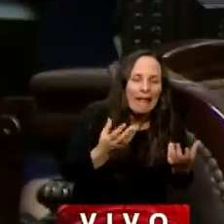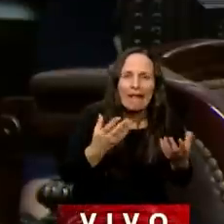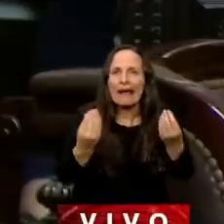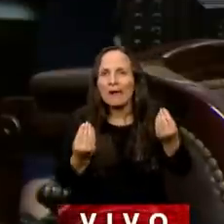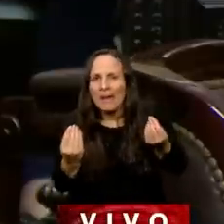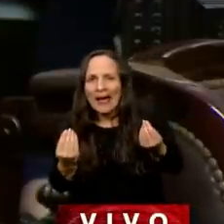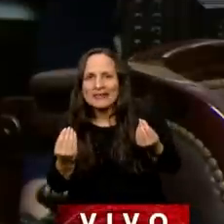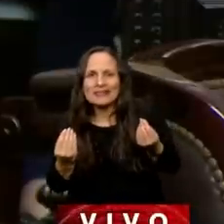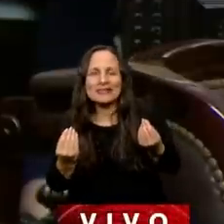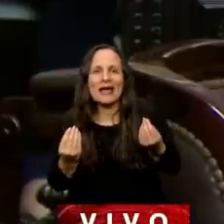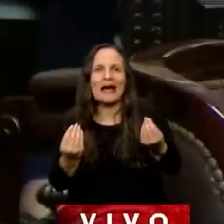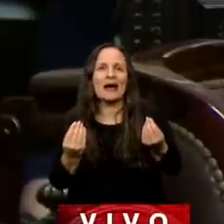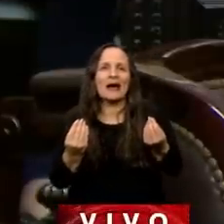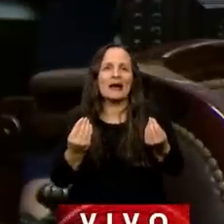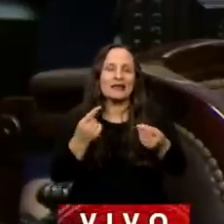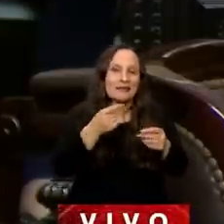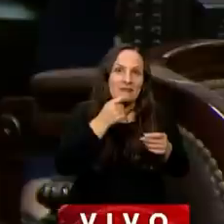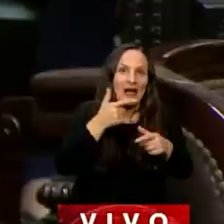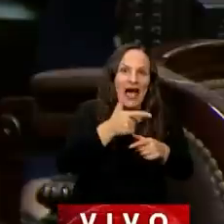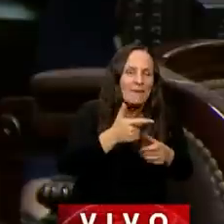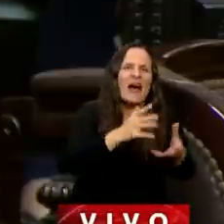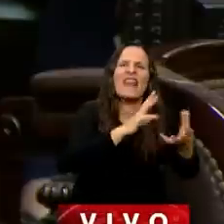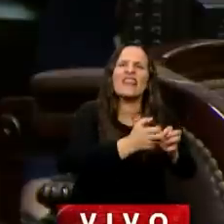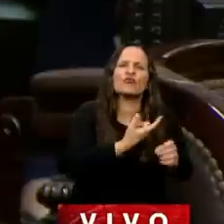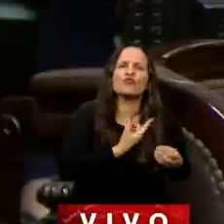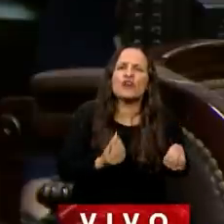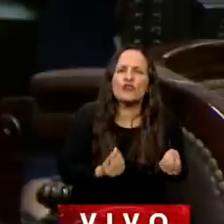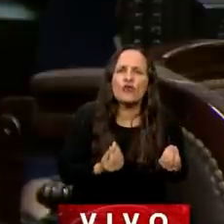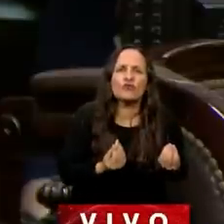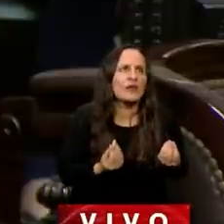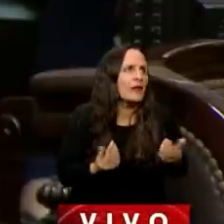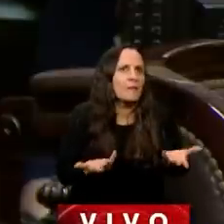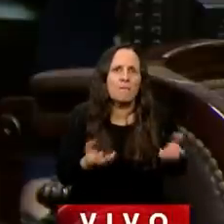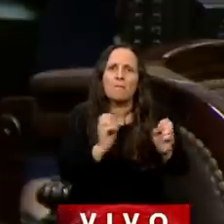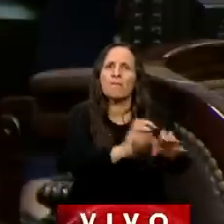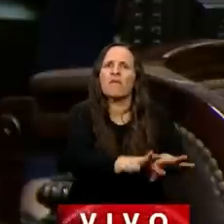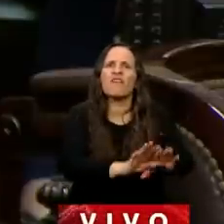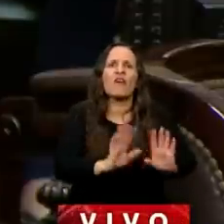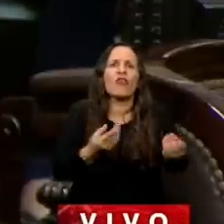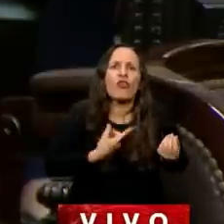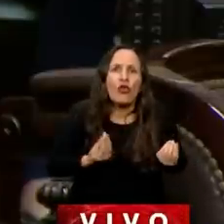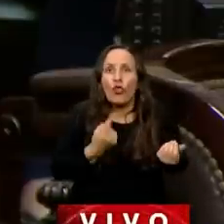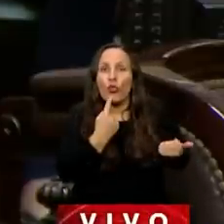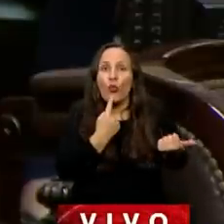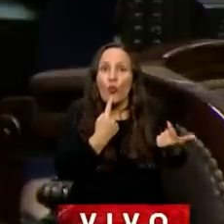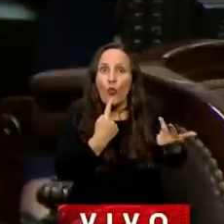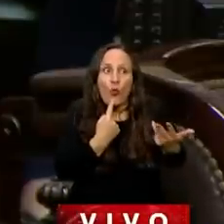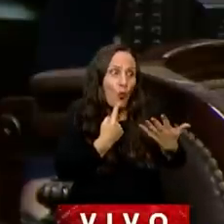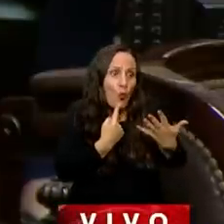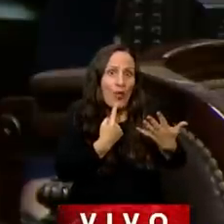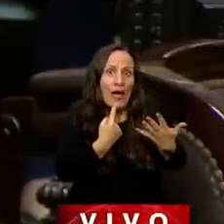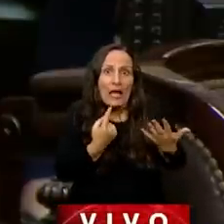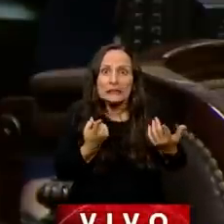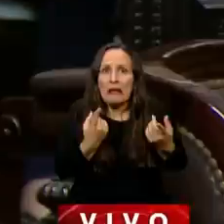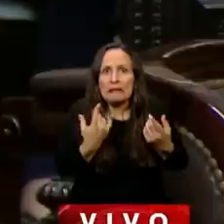con los efectos decomisados, cómo se destruyen, a dónde terminan. Esas son dudas legítimas que tenemos